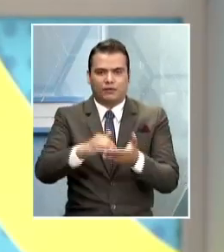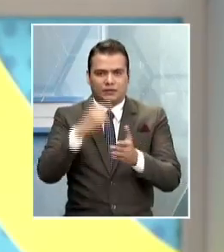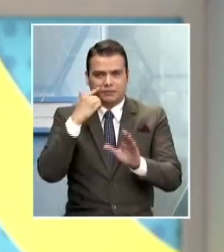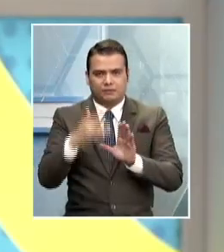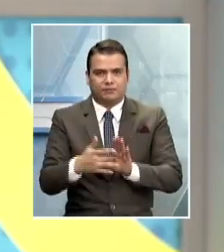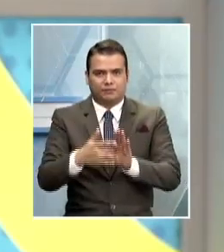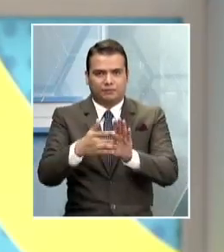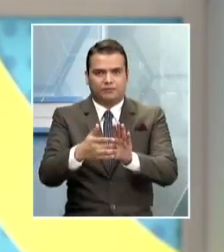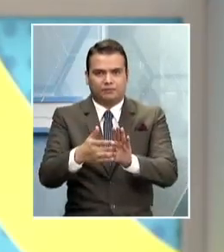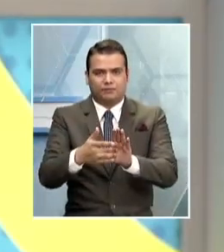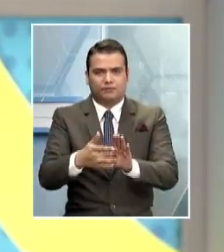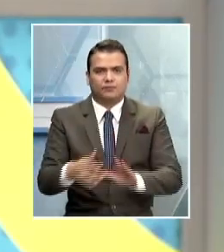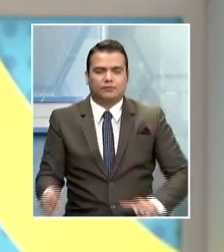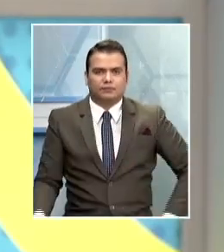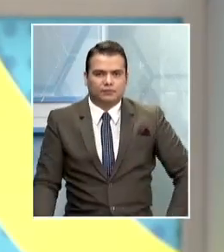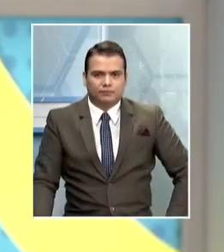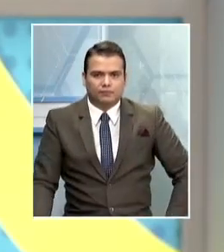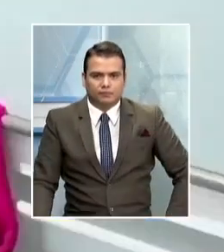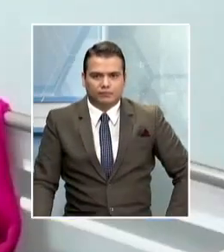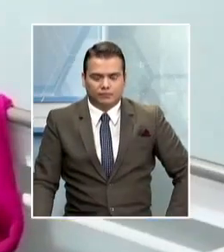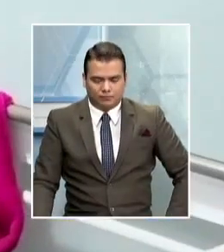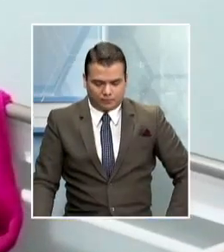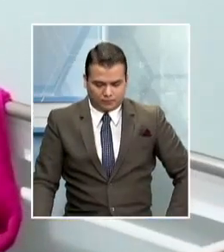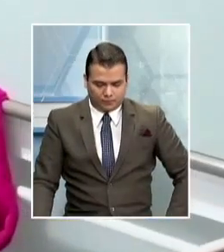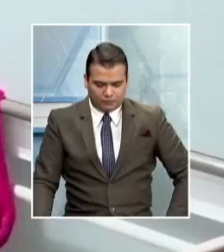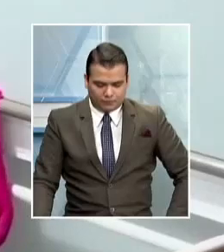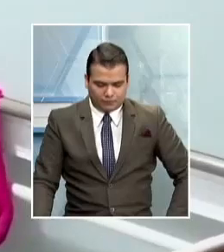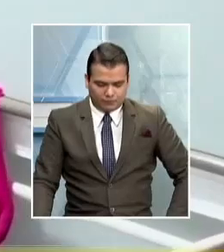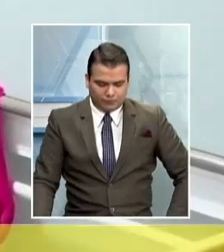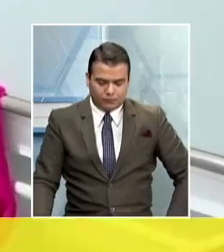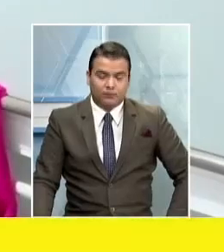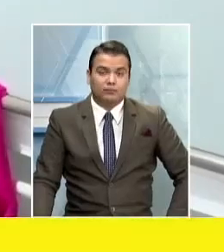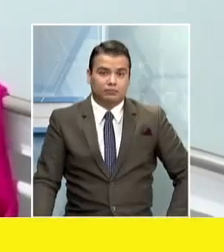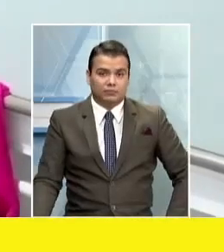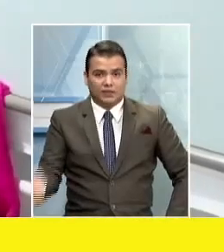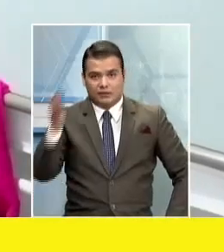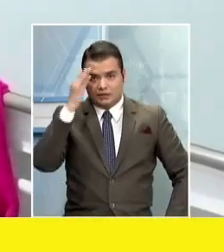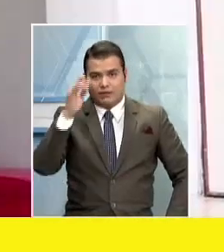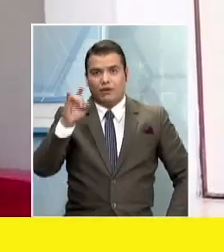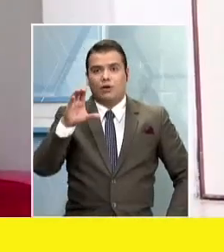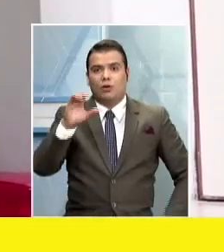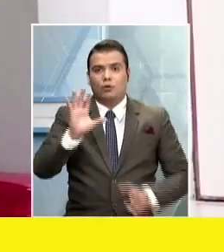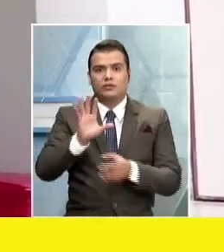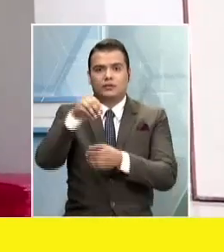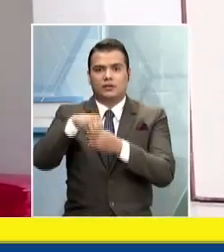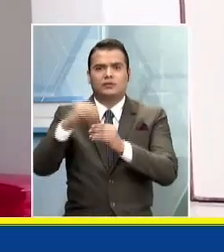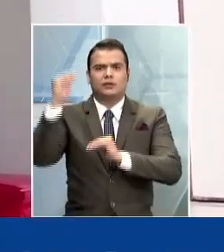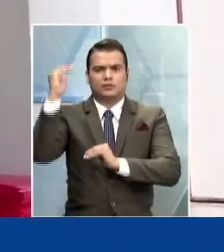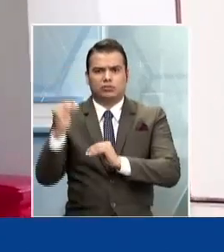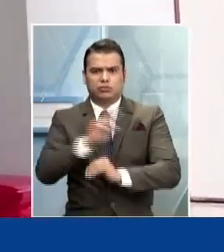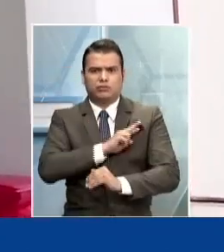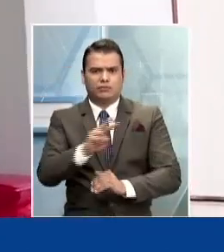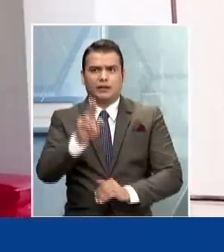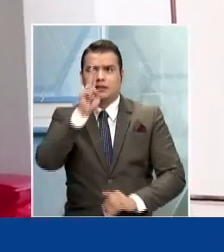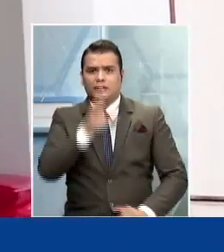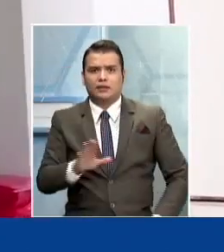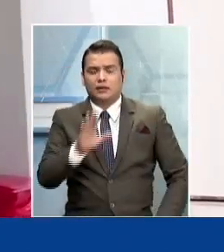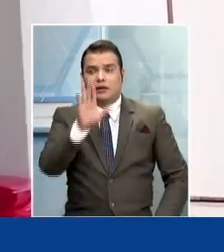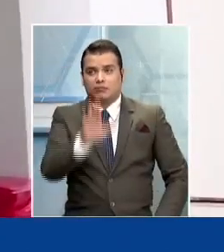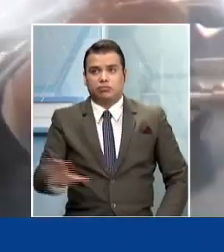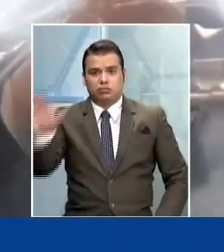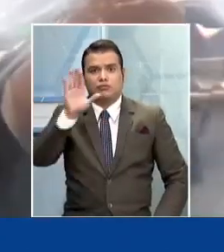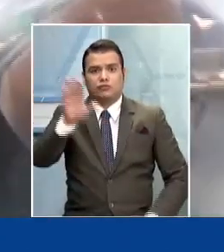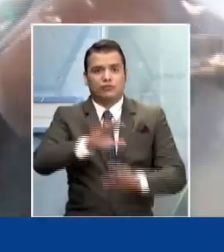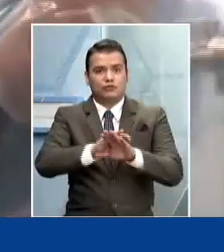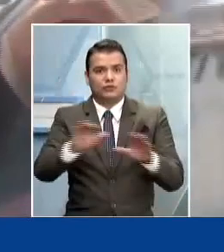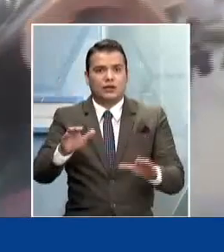aplazados desde hace 2 meses. Tras una leve disminución en la ocupación de camas UCI en el Valle del Cauca, la Secretaría